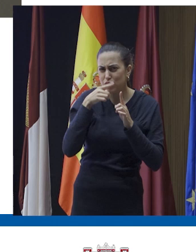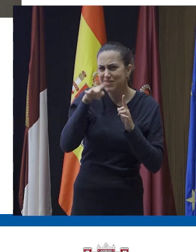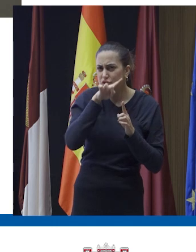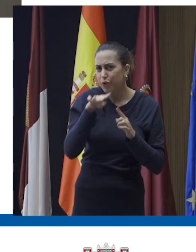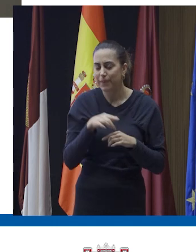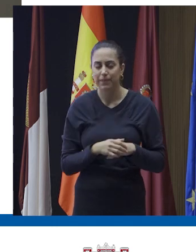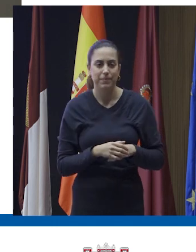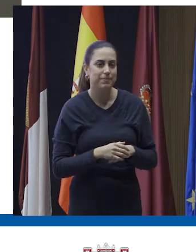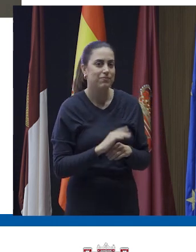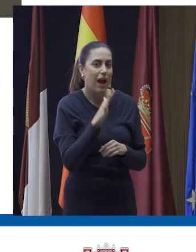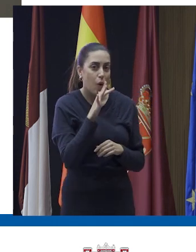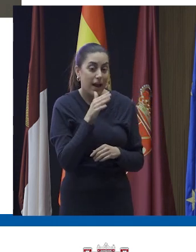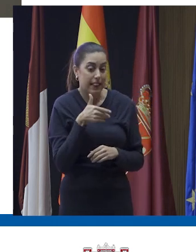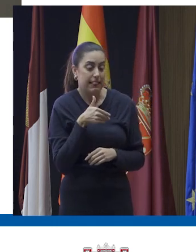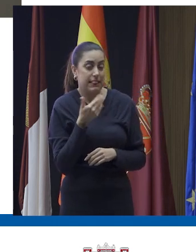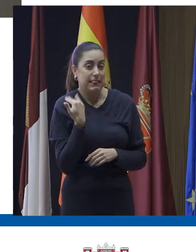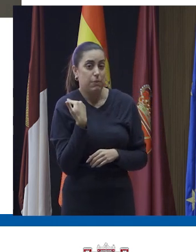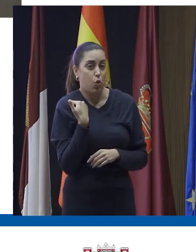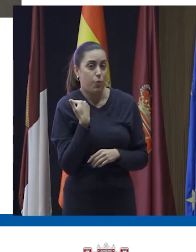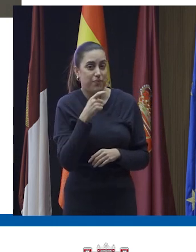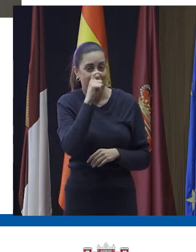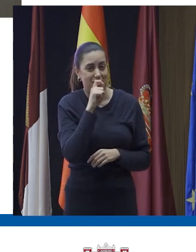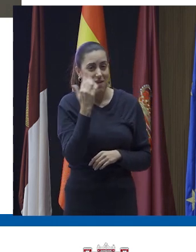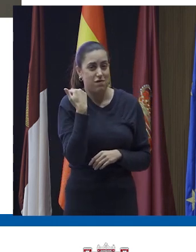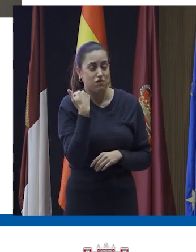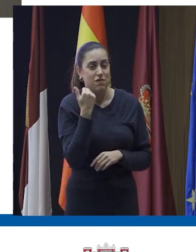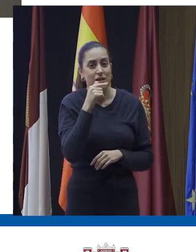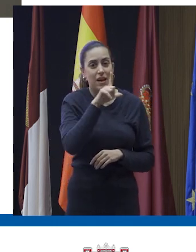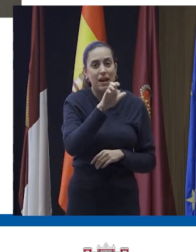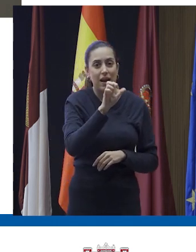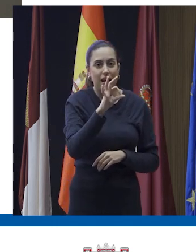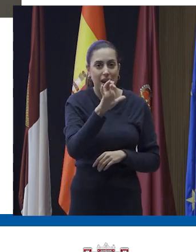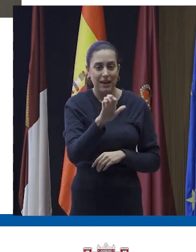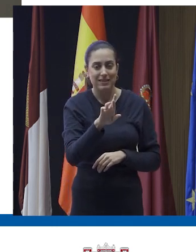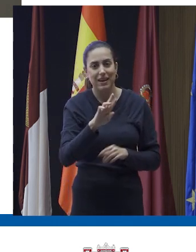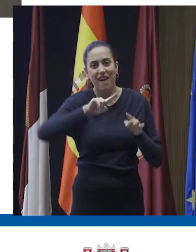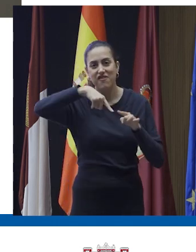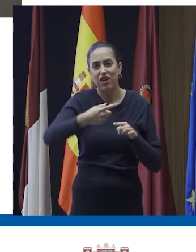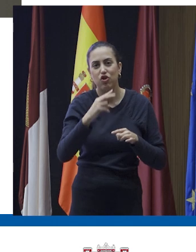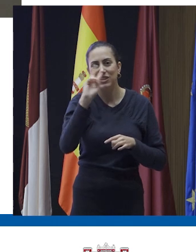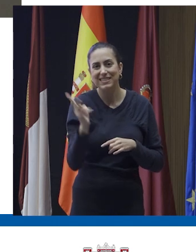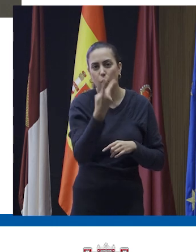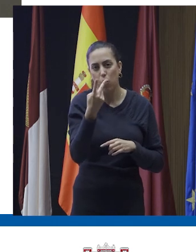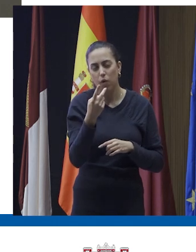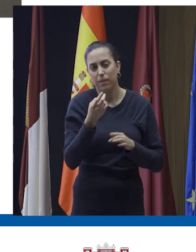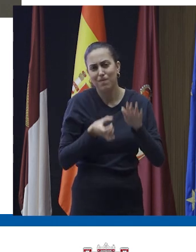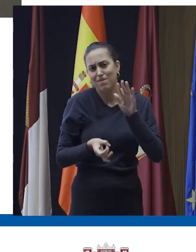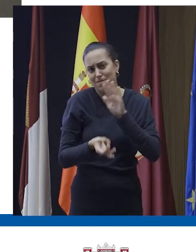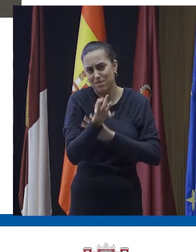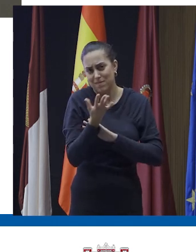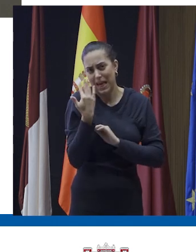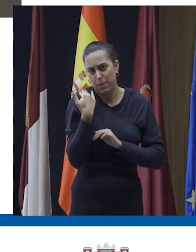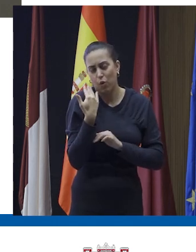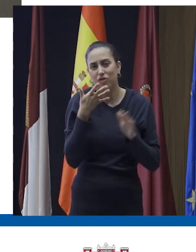ha surgido un láser nuevo en los últimos años que se llama el láser de femtosegundo, que realiza cortes, ¿vale? Que realiza cortes dentro del